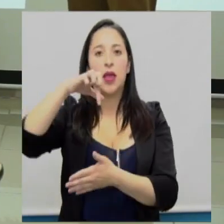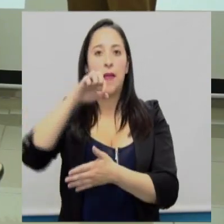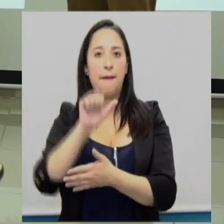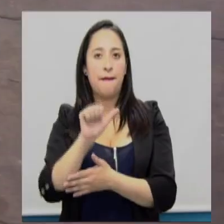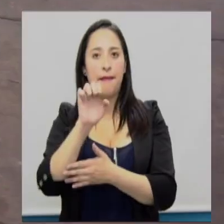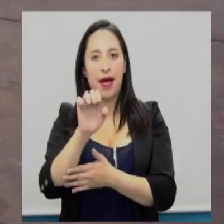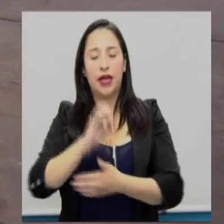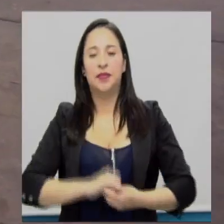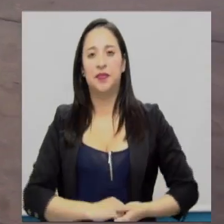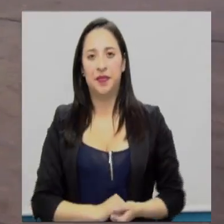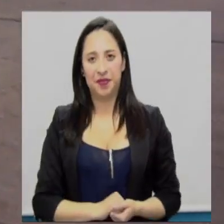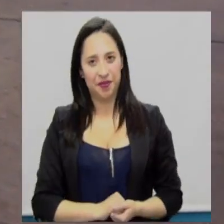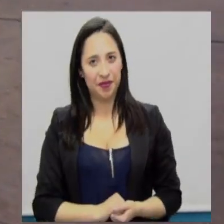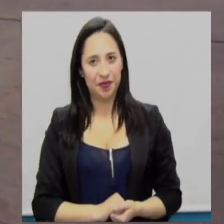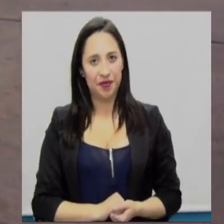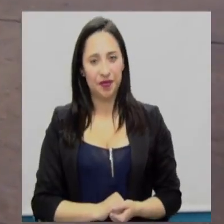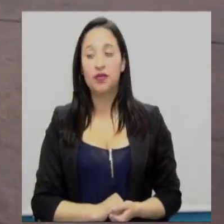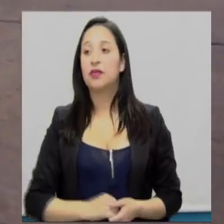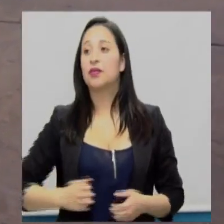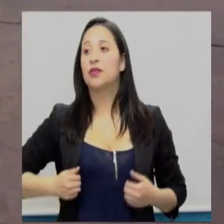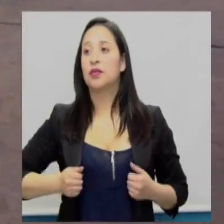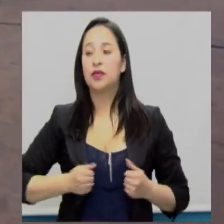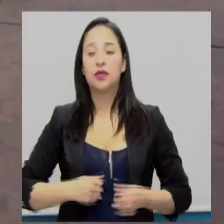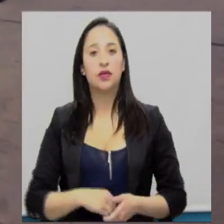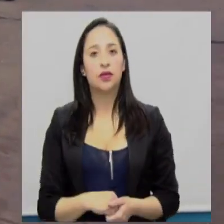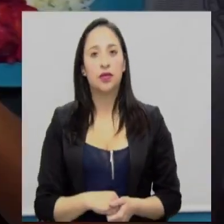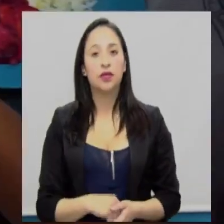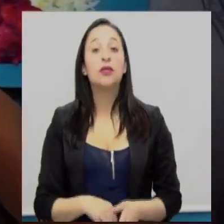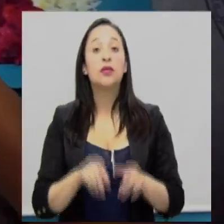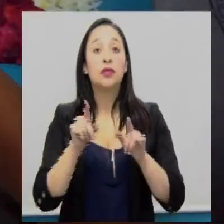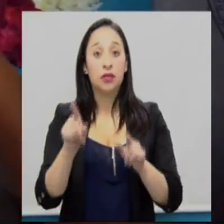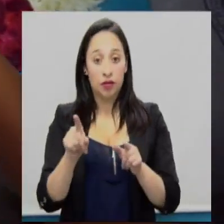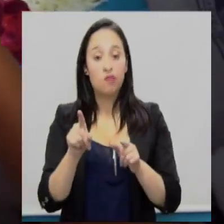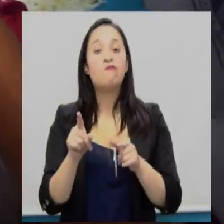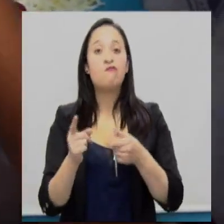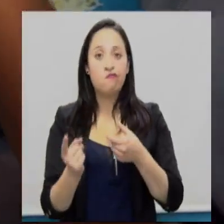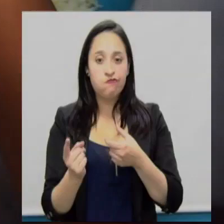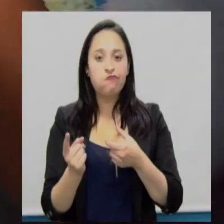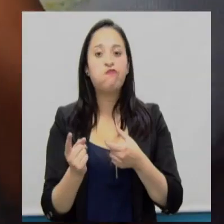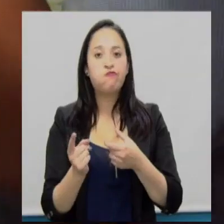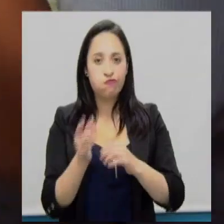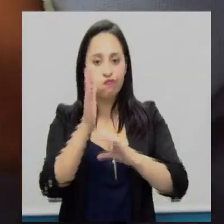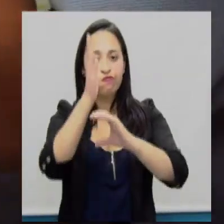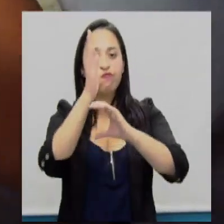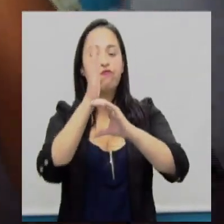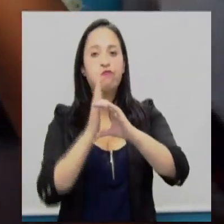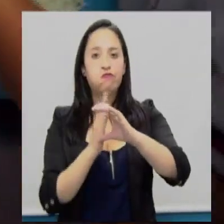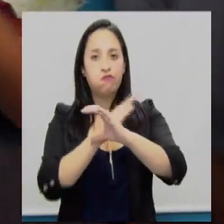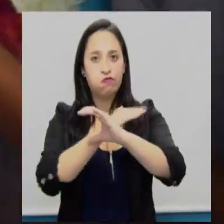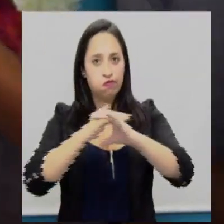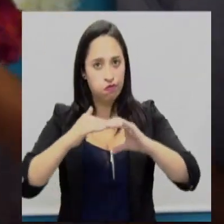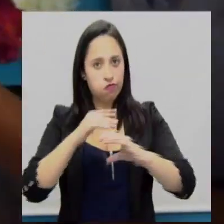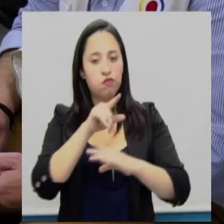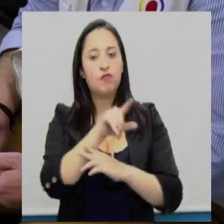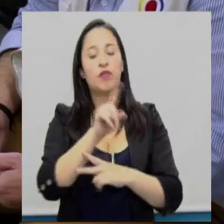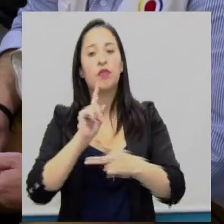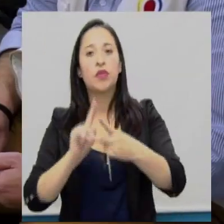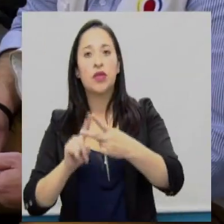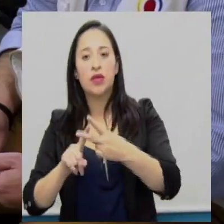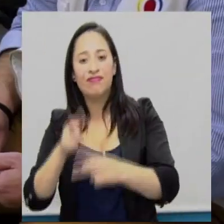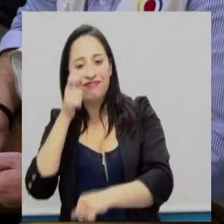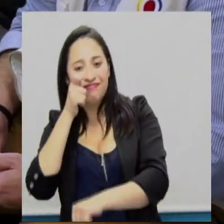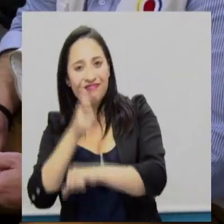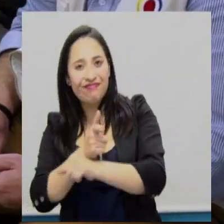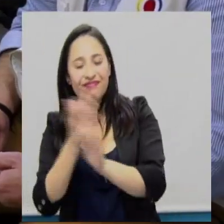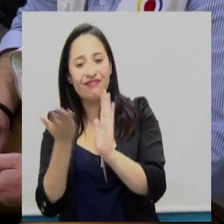de contratación del PAE. Por eso la Contralor es muy importante para todos nosotros. Dentro de esta iniciativa se suscribe con los Contralores Estudiantiles, una